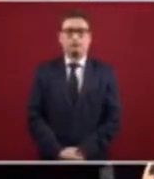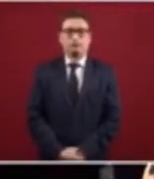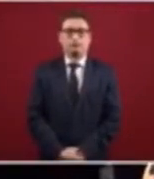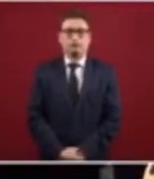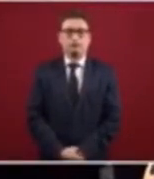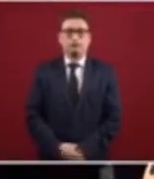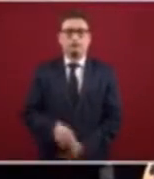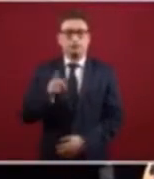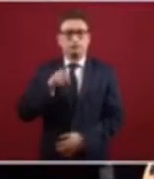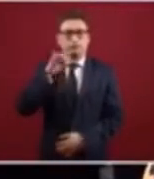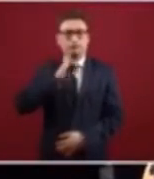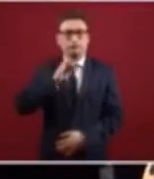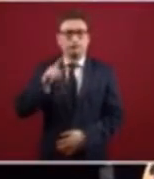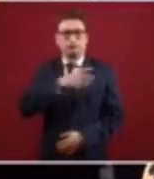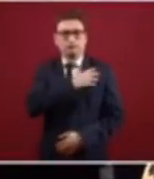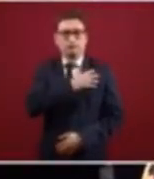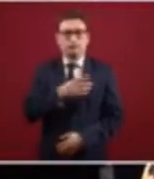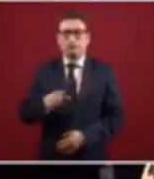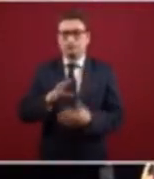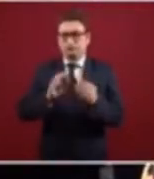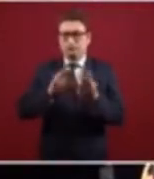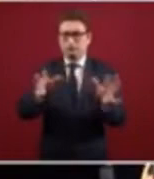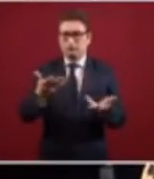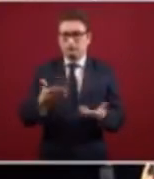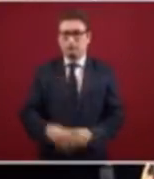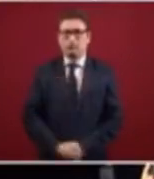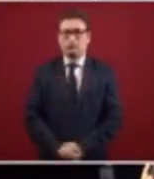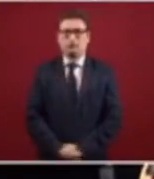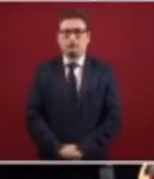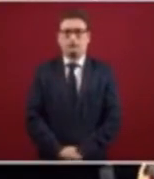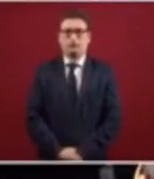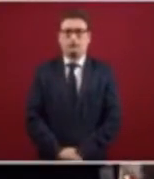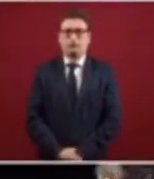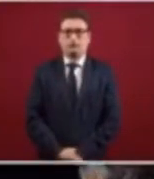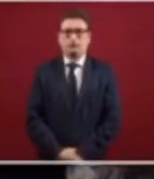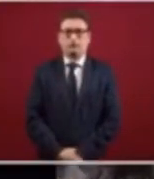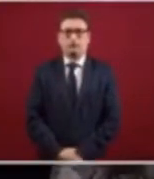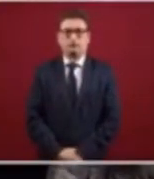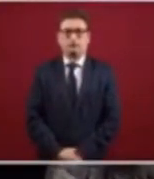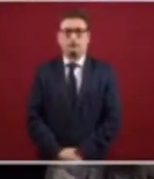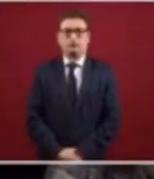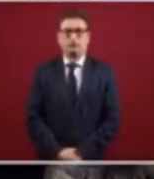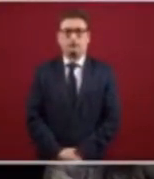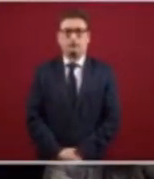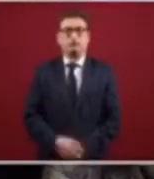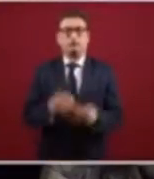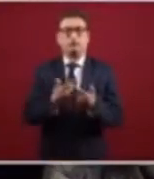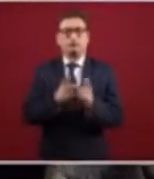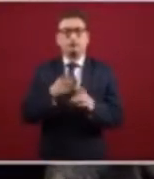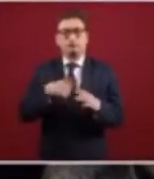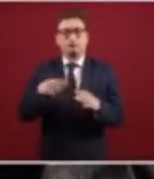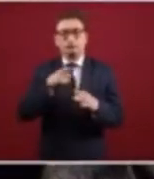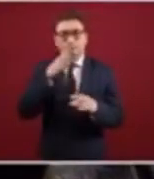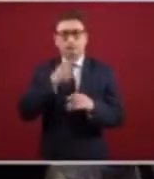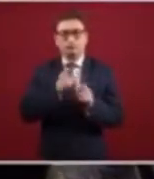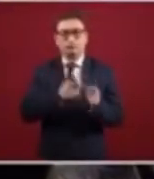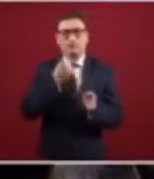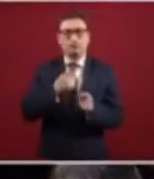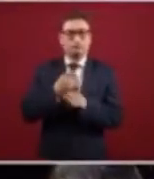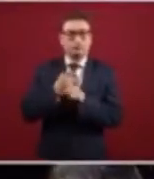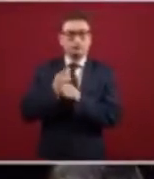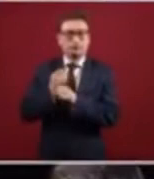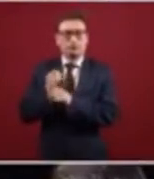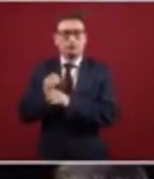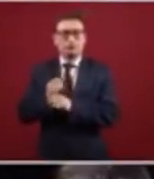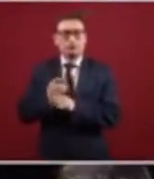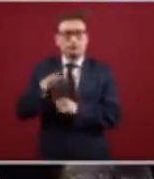El jefe, el que es el comandante del este grupo de análisis de información del narcotráfico a nivel de la Secretaría a nivel nacional,